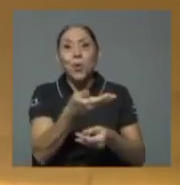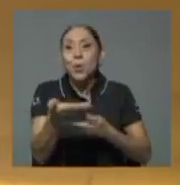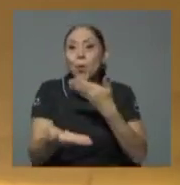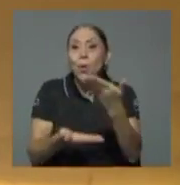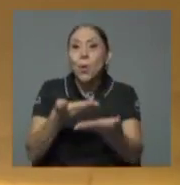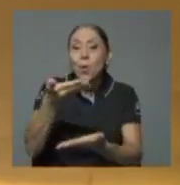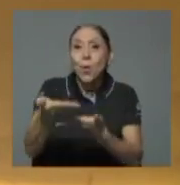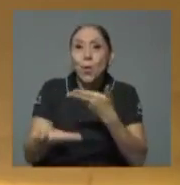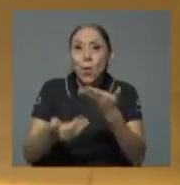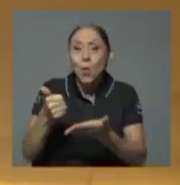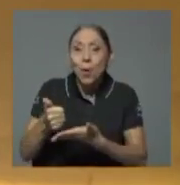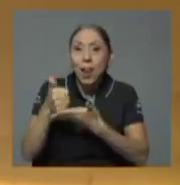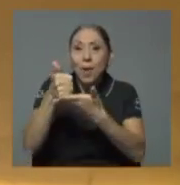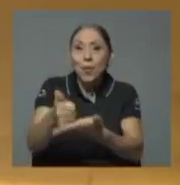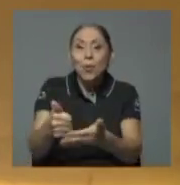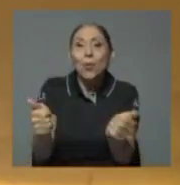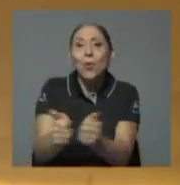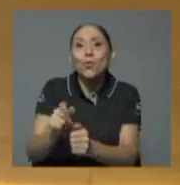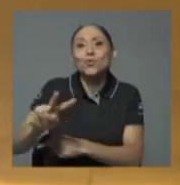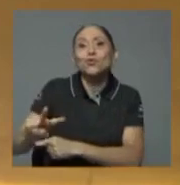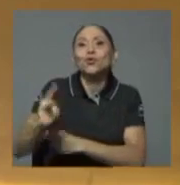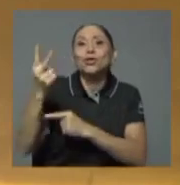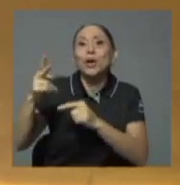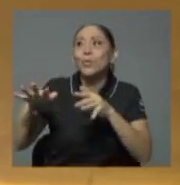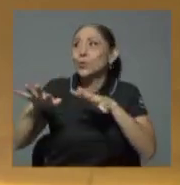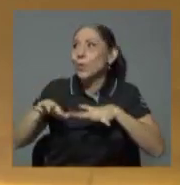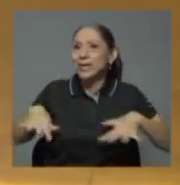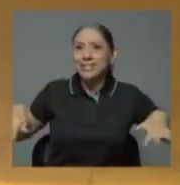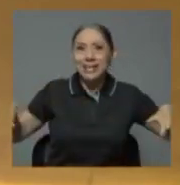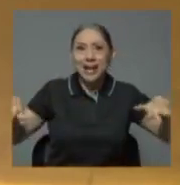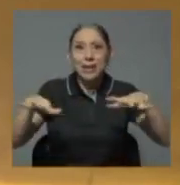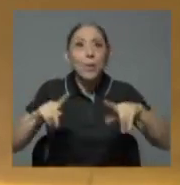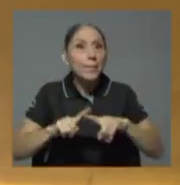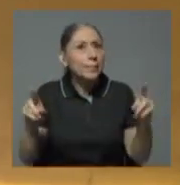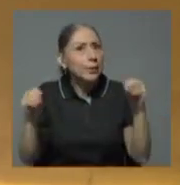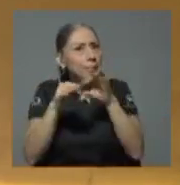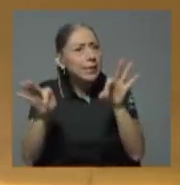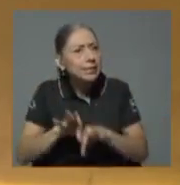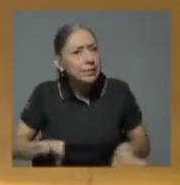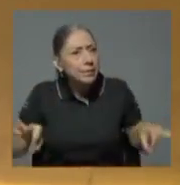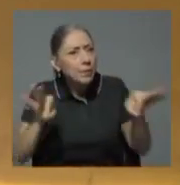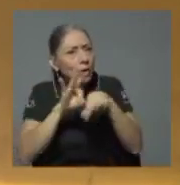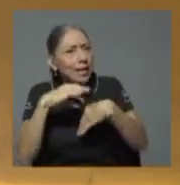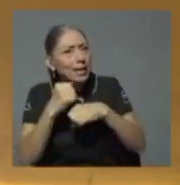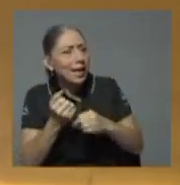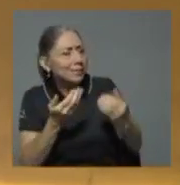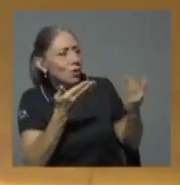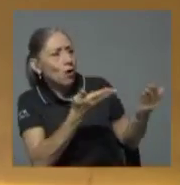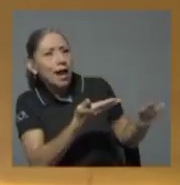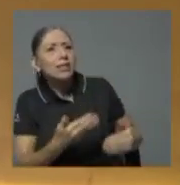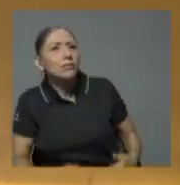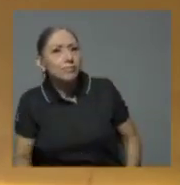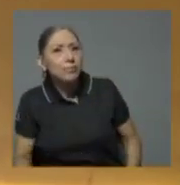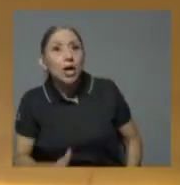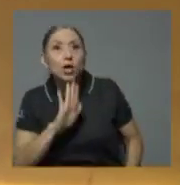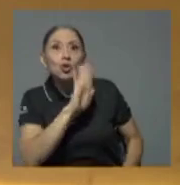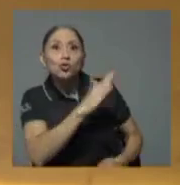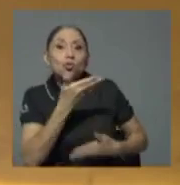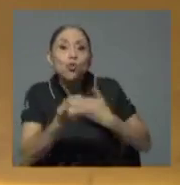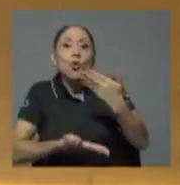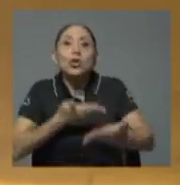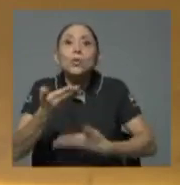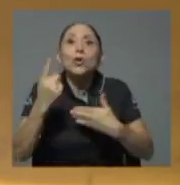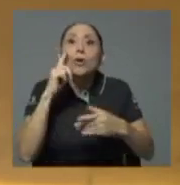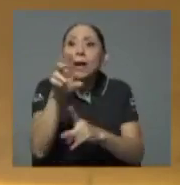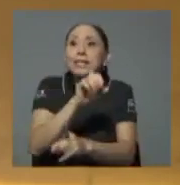segundo escenario, pero lo más importante que don Gerardo hace es su contribución a los escenarios del